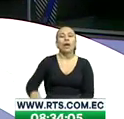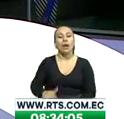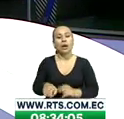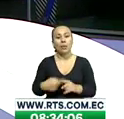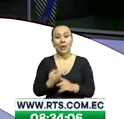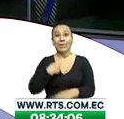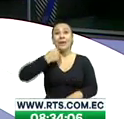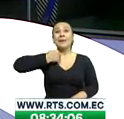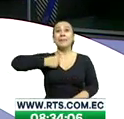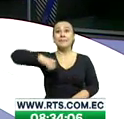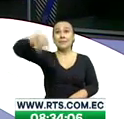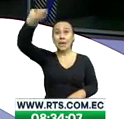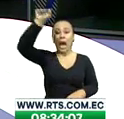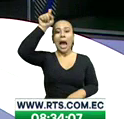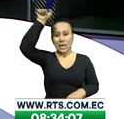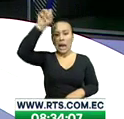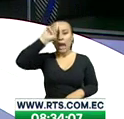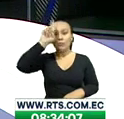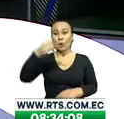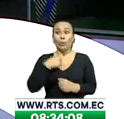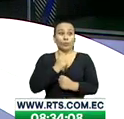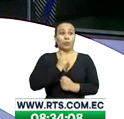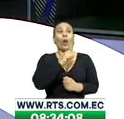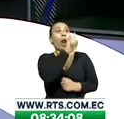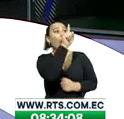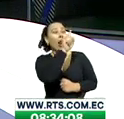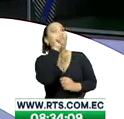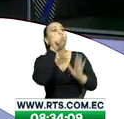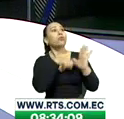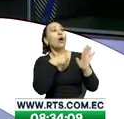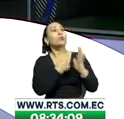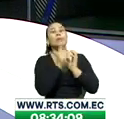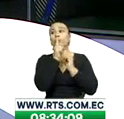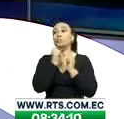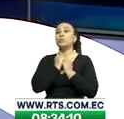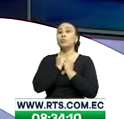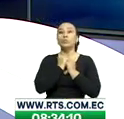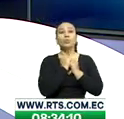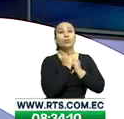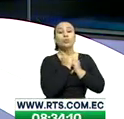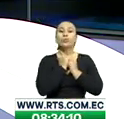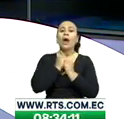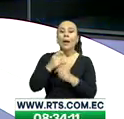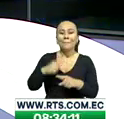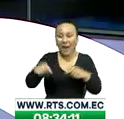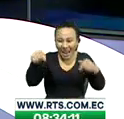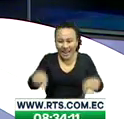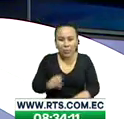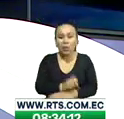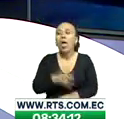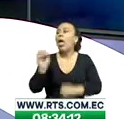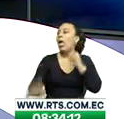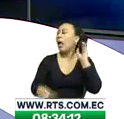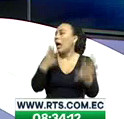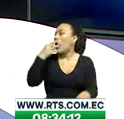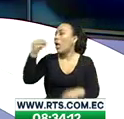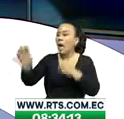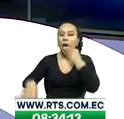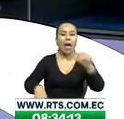Ahí recién, y ¿sabes qué, Roselena? Cuando hay, como en este caso la denuncia, porque si no